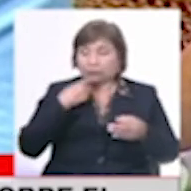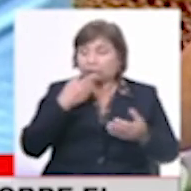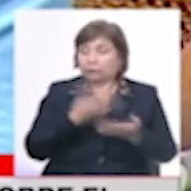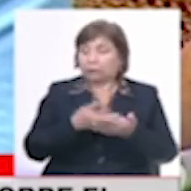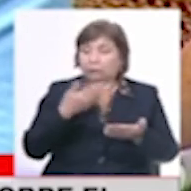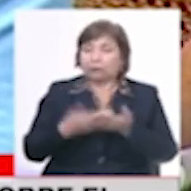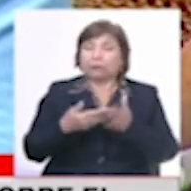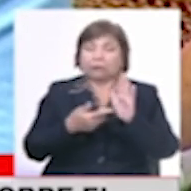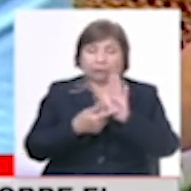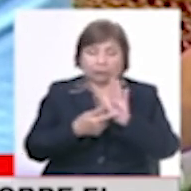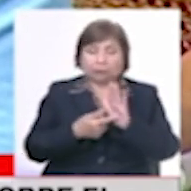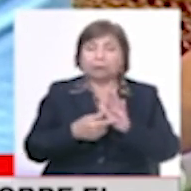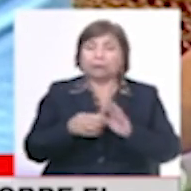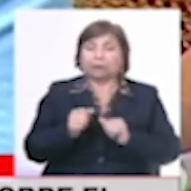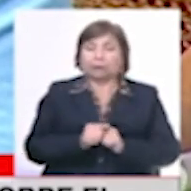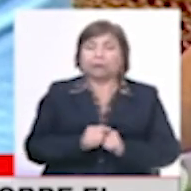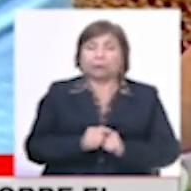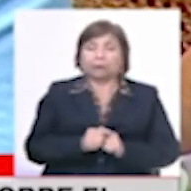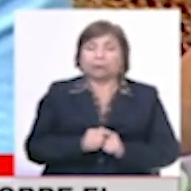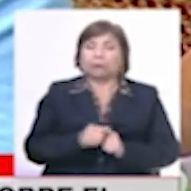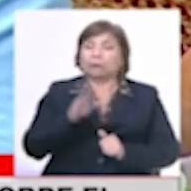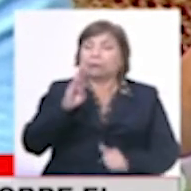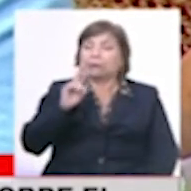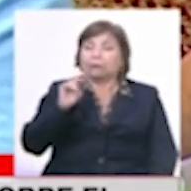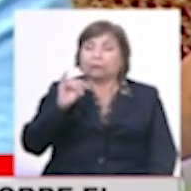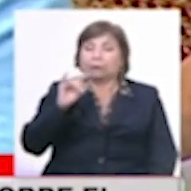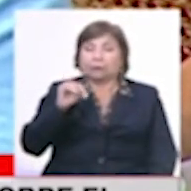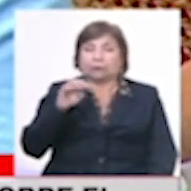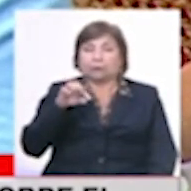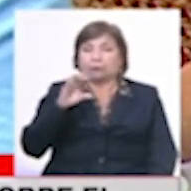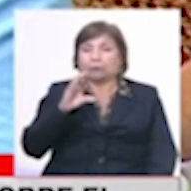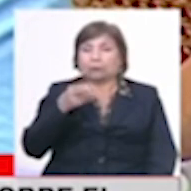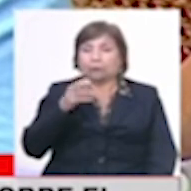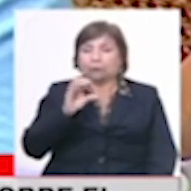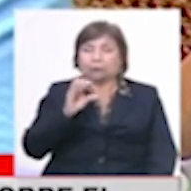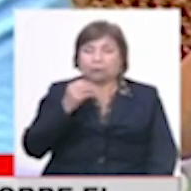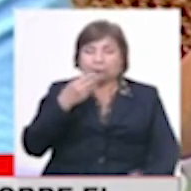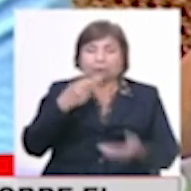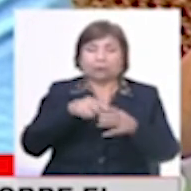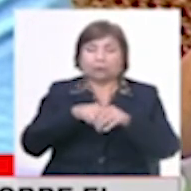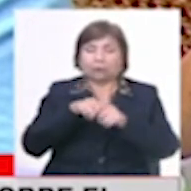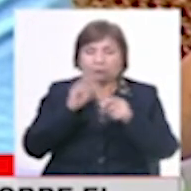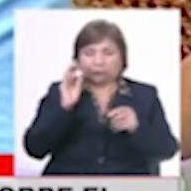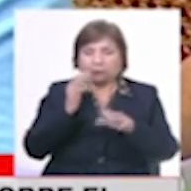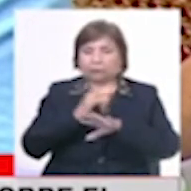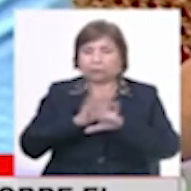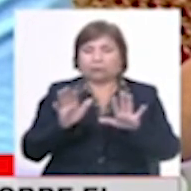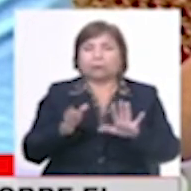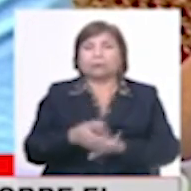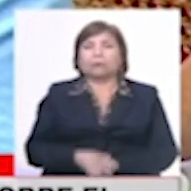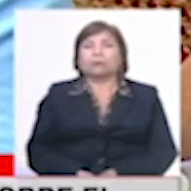propuesta que le hizo a Bruno Pacheco, que ya había renunciado